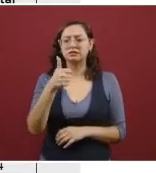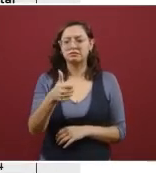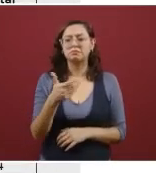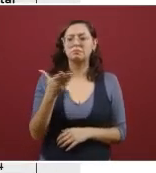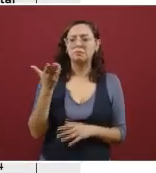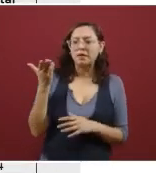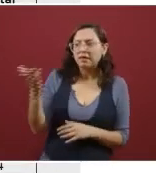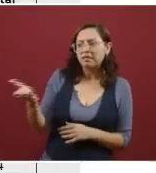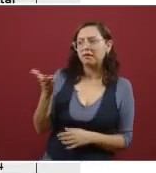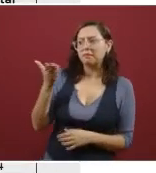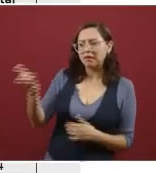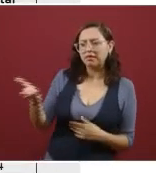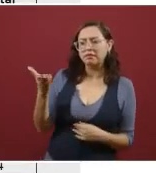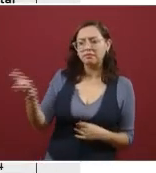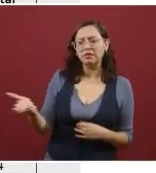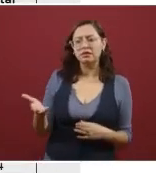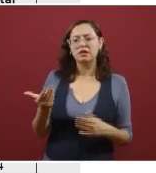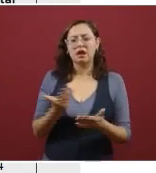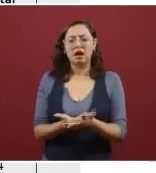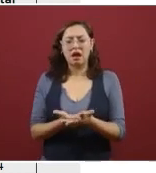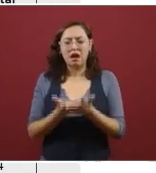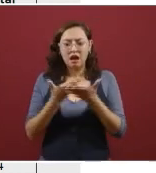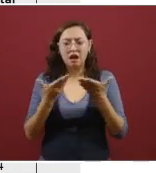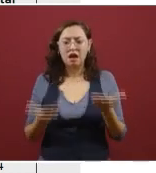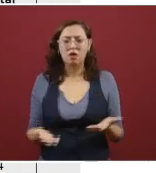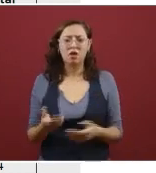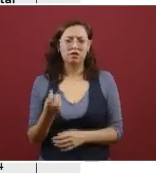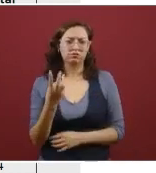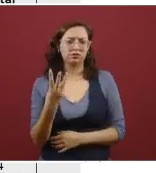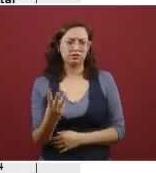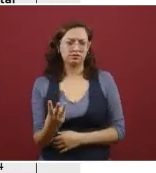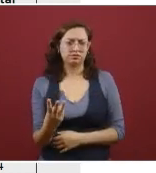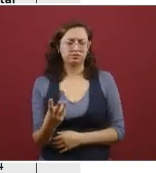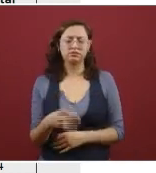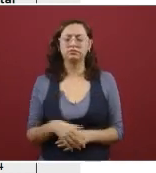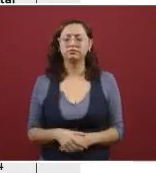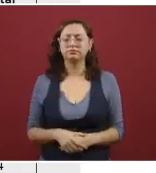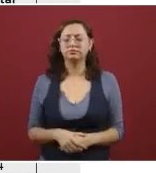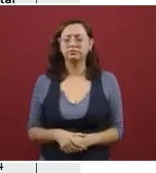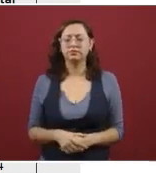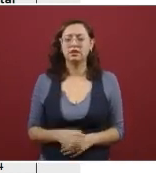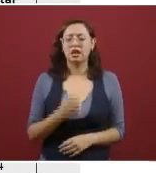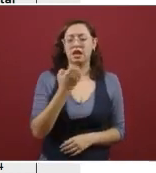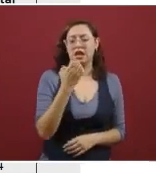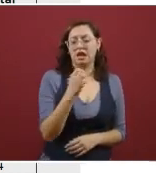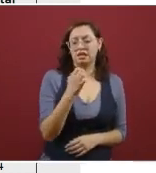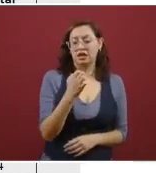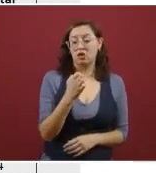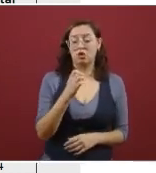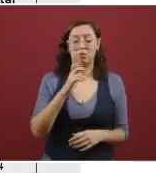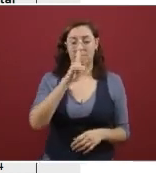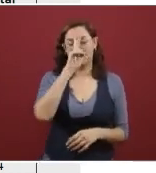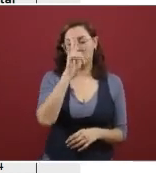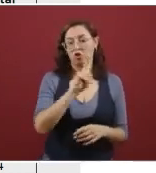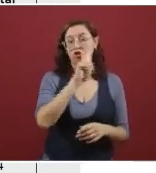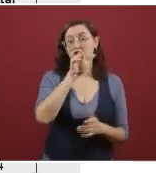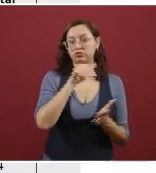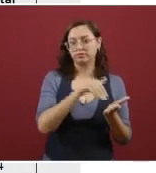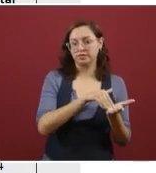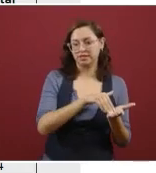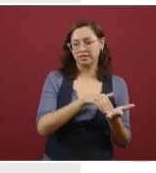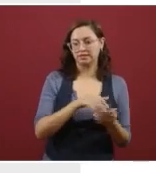de combustible. Hoy tenemos 3. En enero teníamos más de 2,000. La que sigue, por